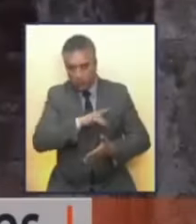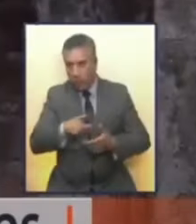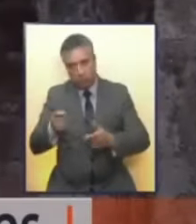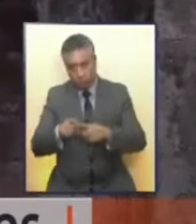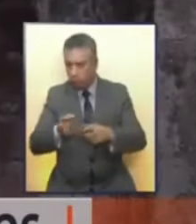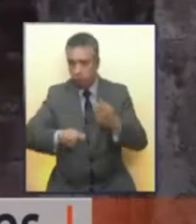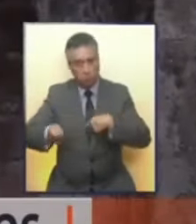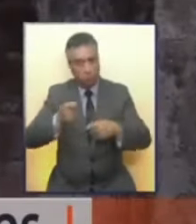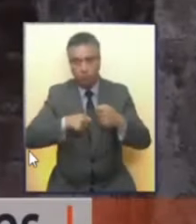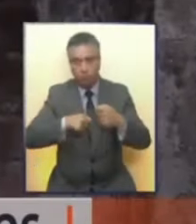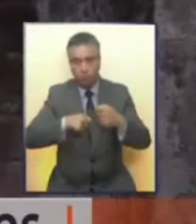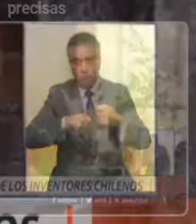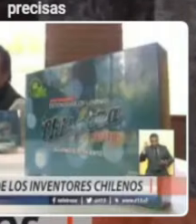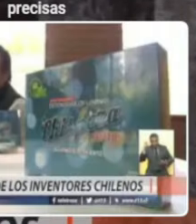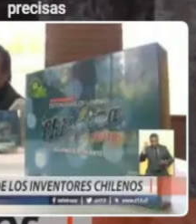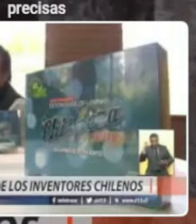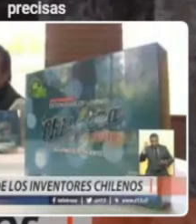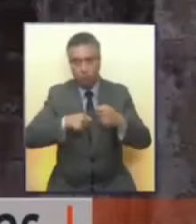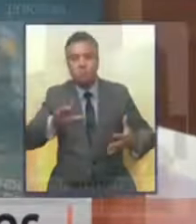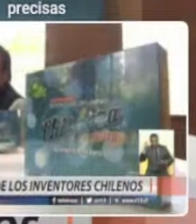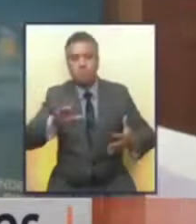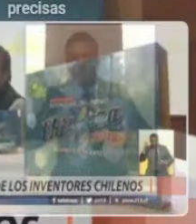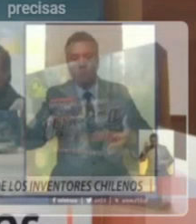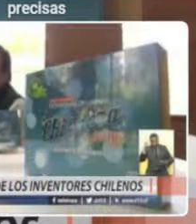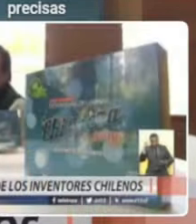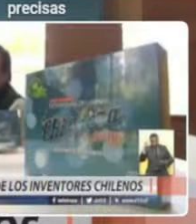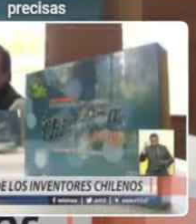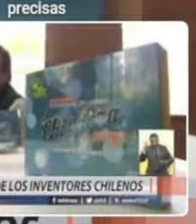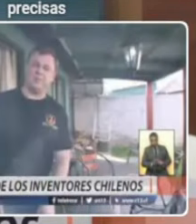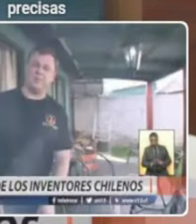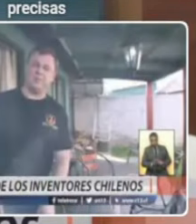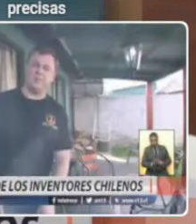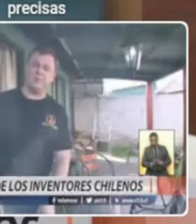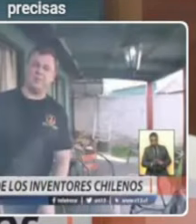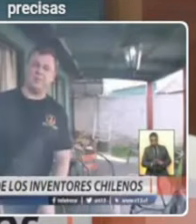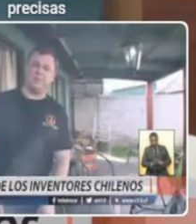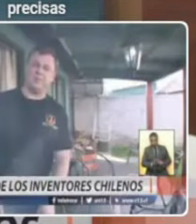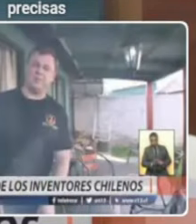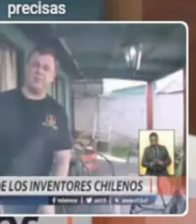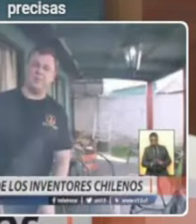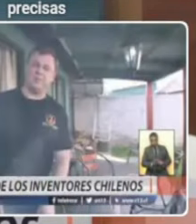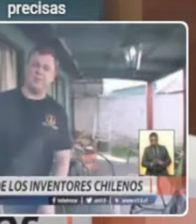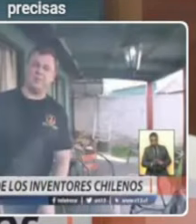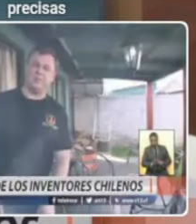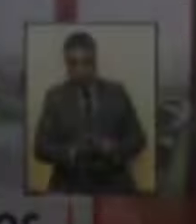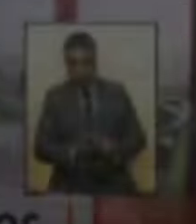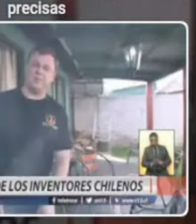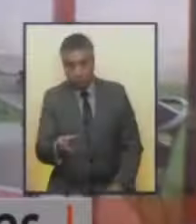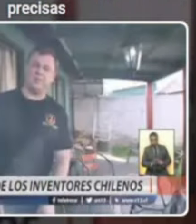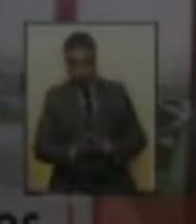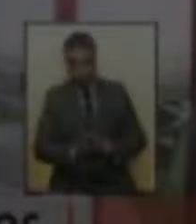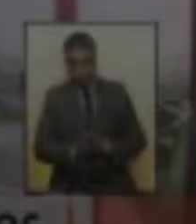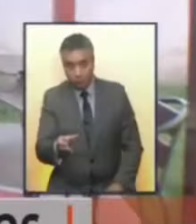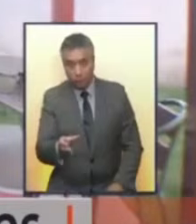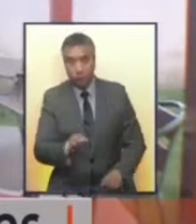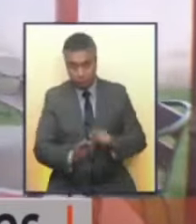De manera global. Tipo, nosotros no lo hacemos con carbón. Nosotros lo hacemos directamente a la leña. Y desde la leña sacamos